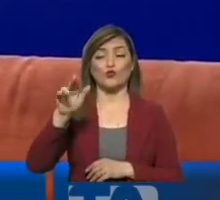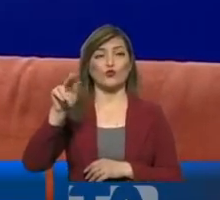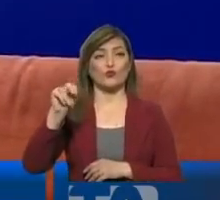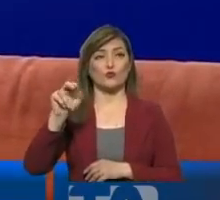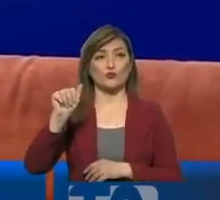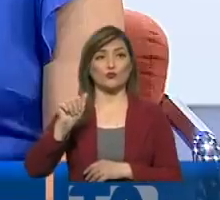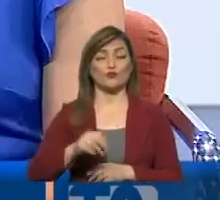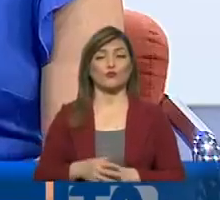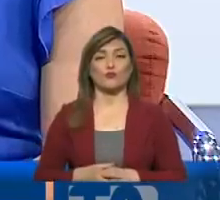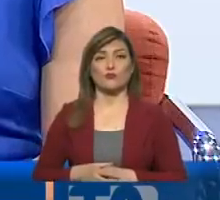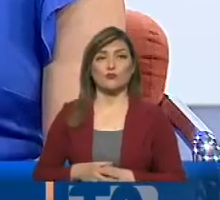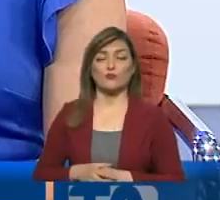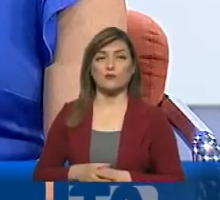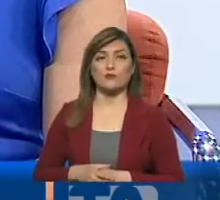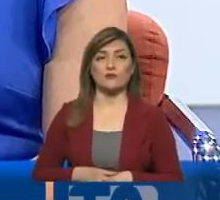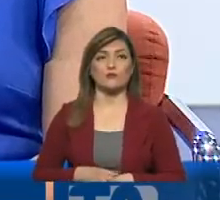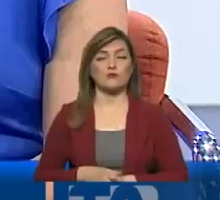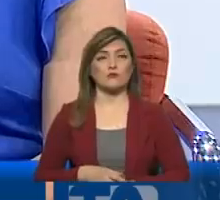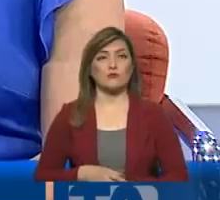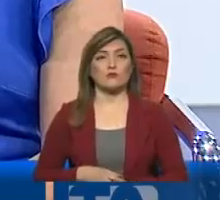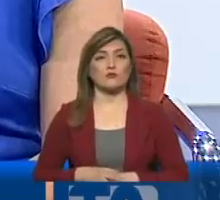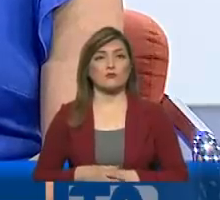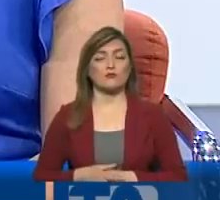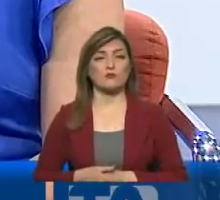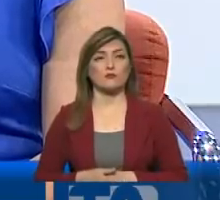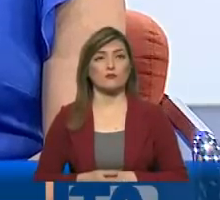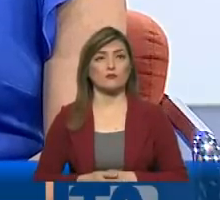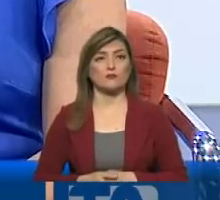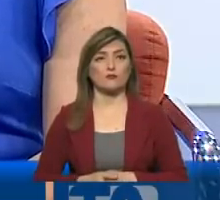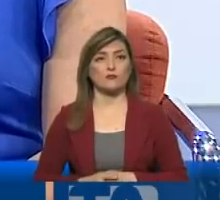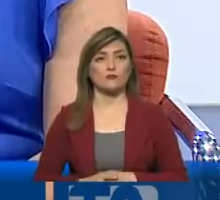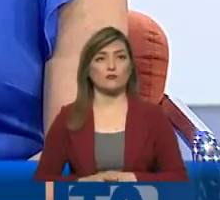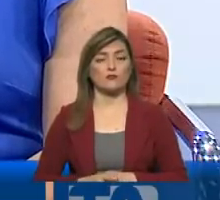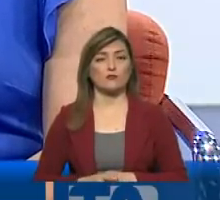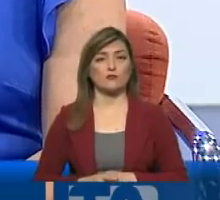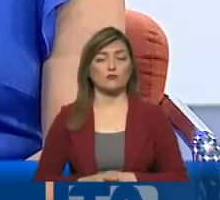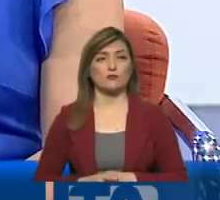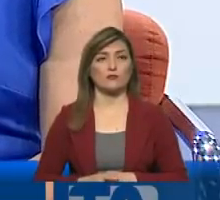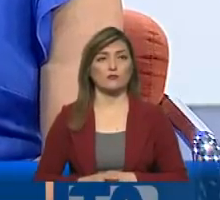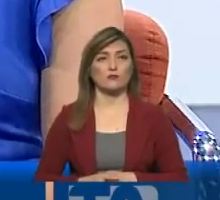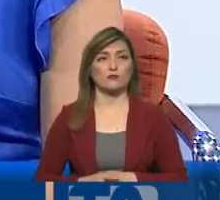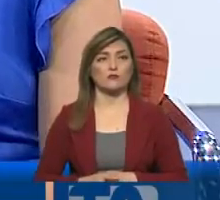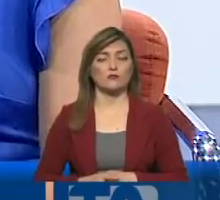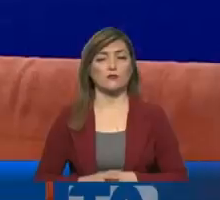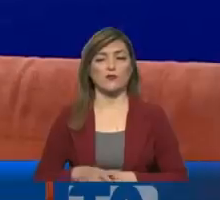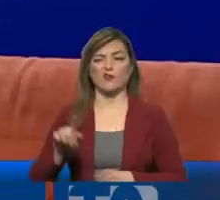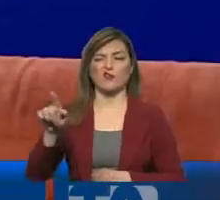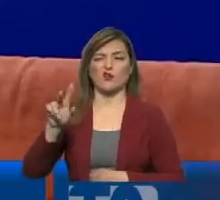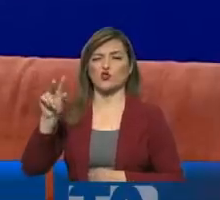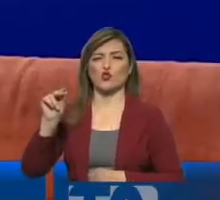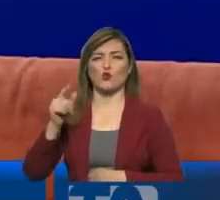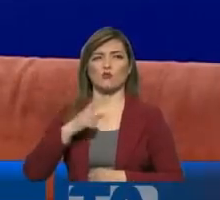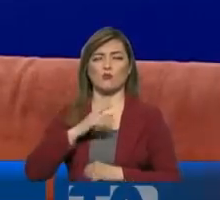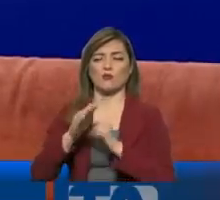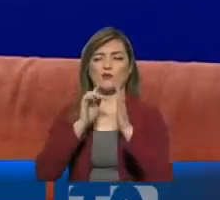ciudad. Entonces, en este caso específicamente, no cabe, según lo que usted está argumentando.